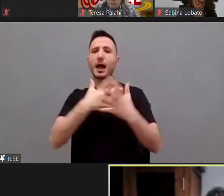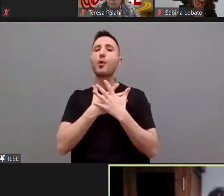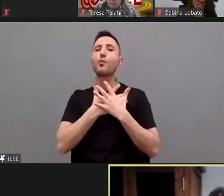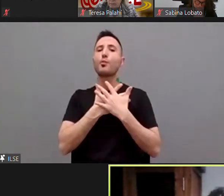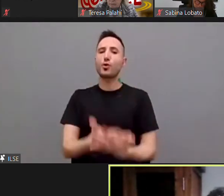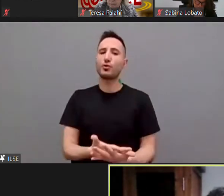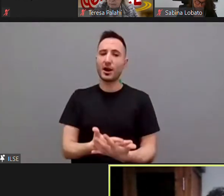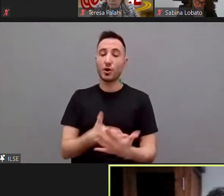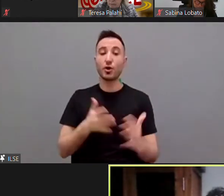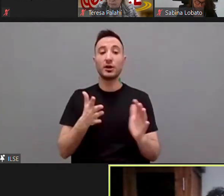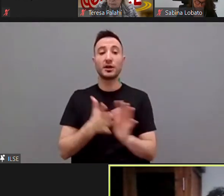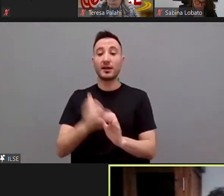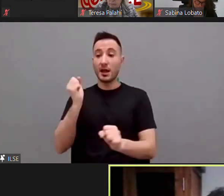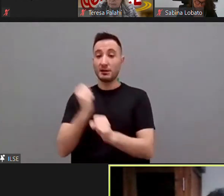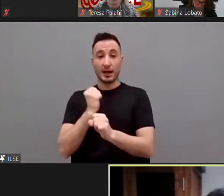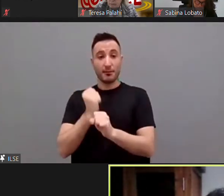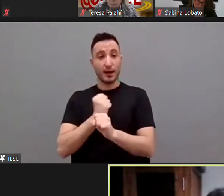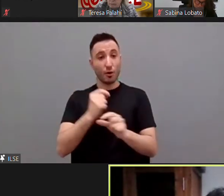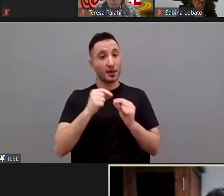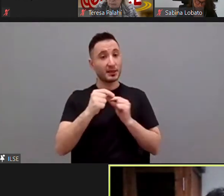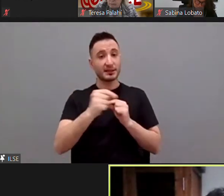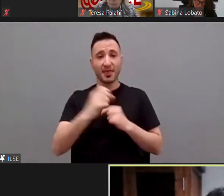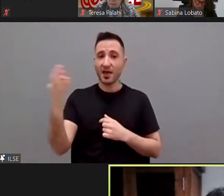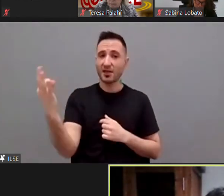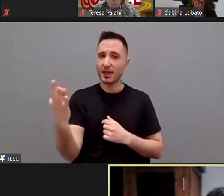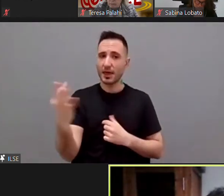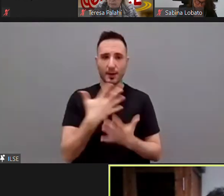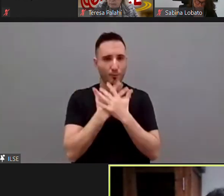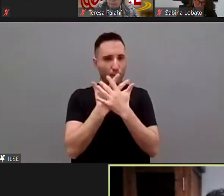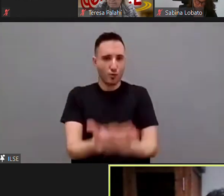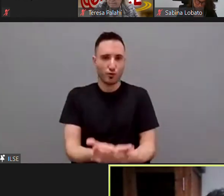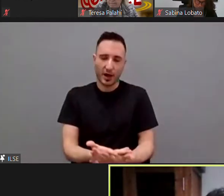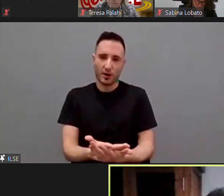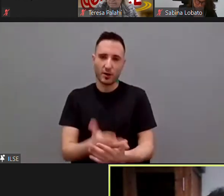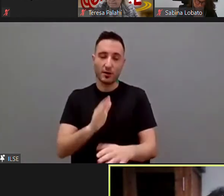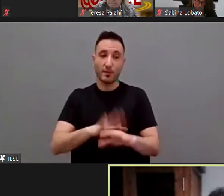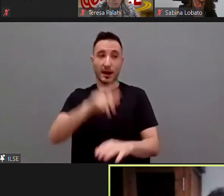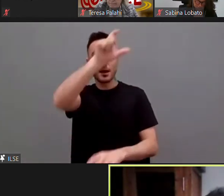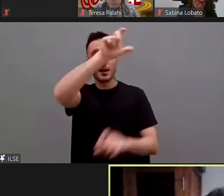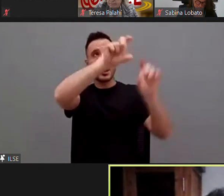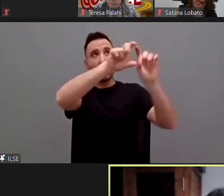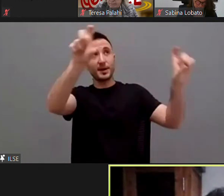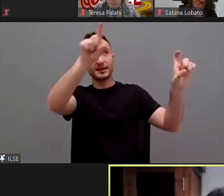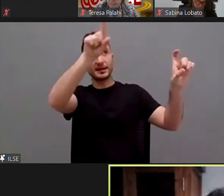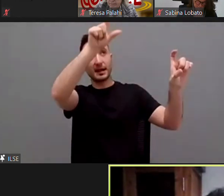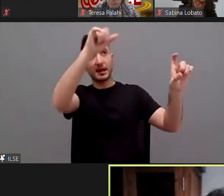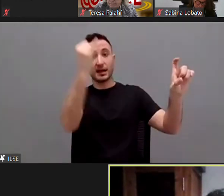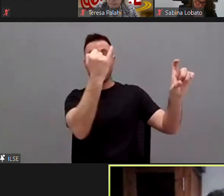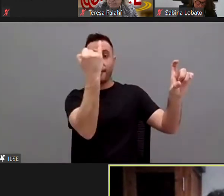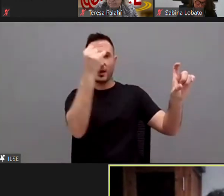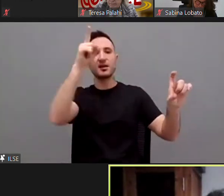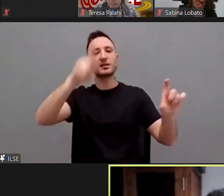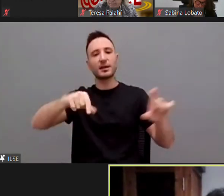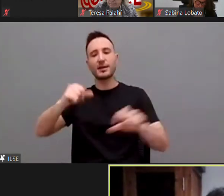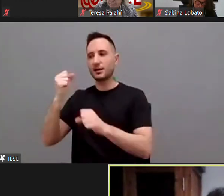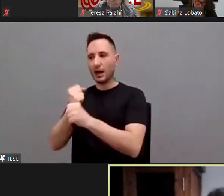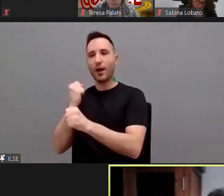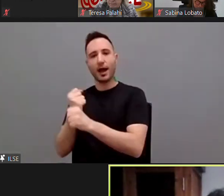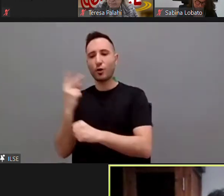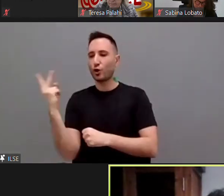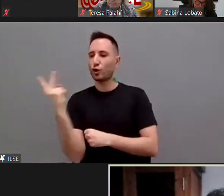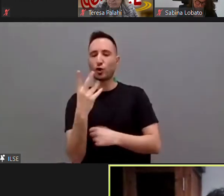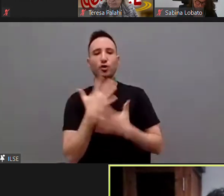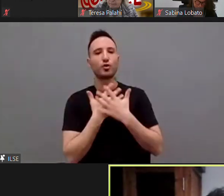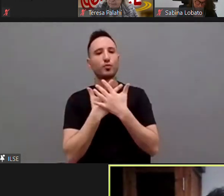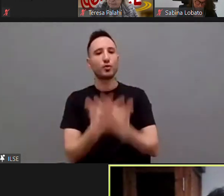trabajo a distancia será voluntario y reversible tanto para el empleador como para el trabajador. En definitiva, no se